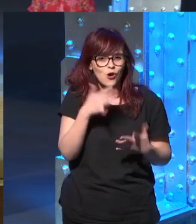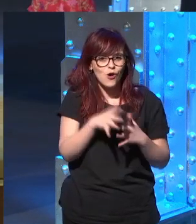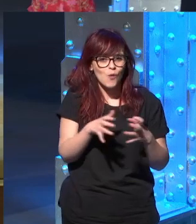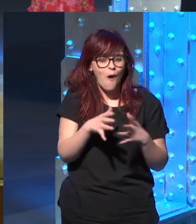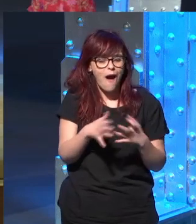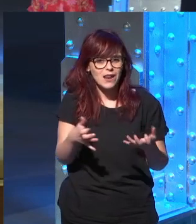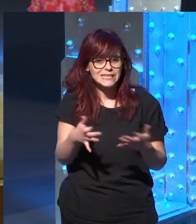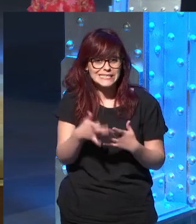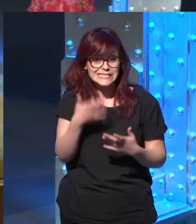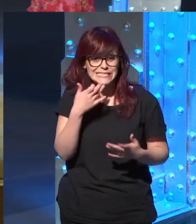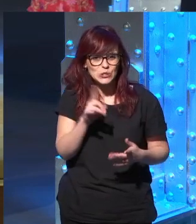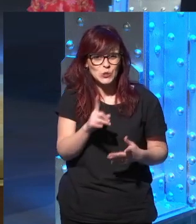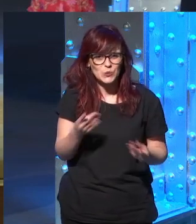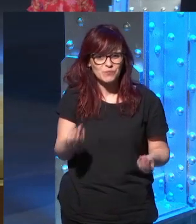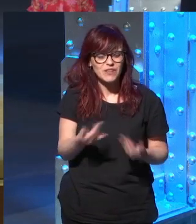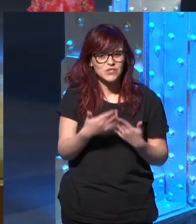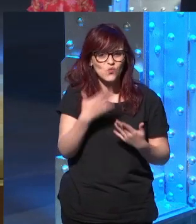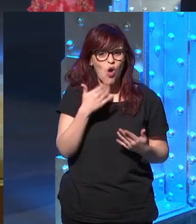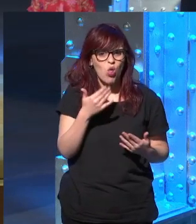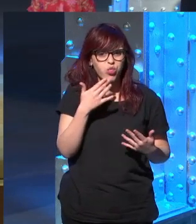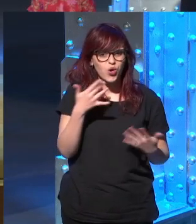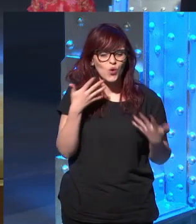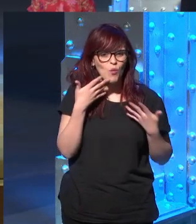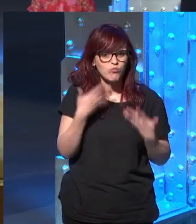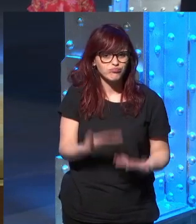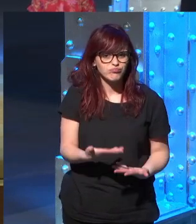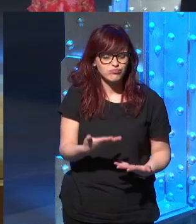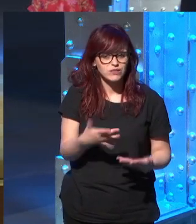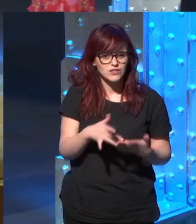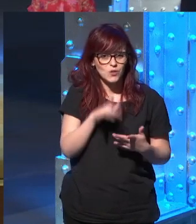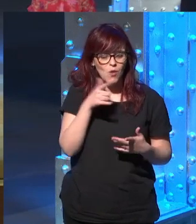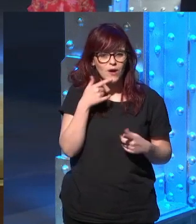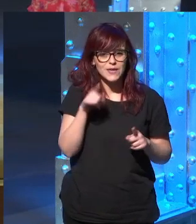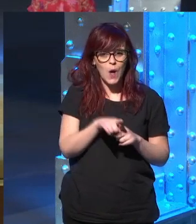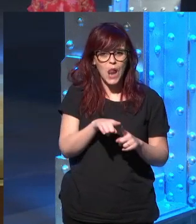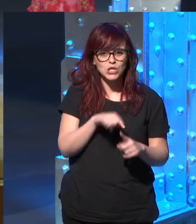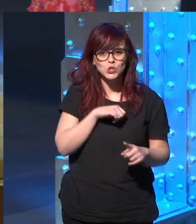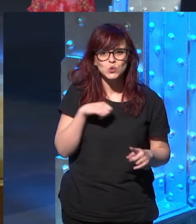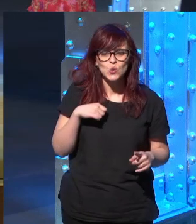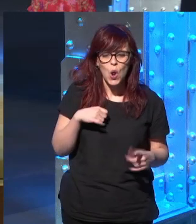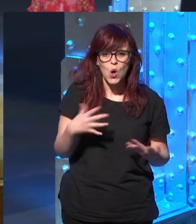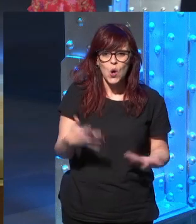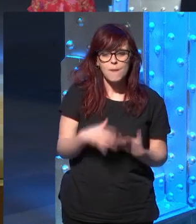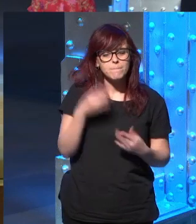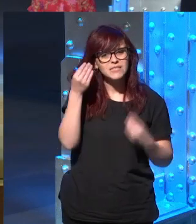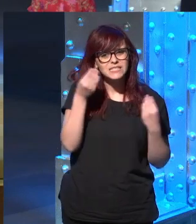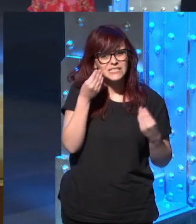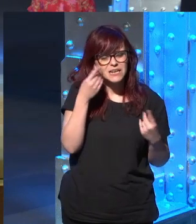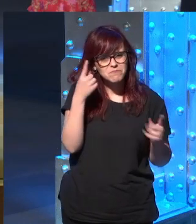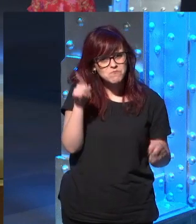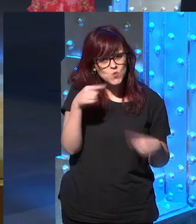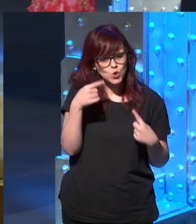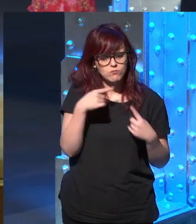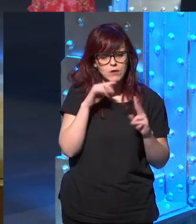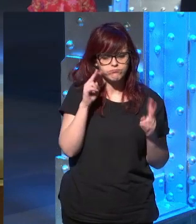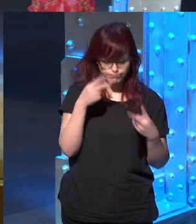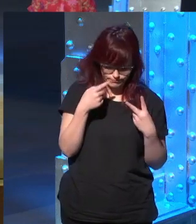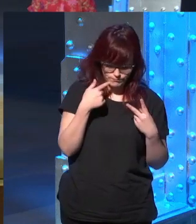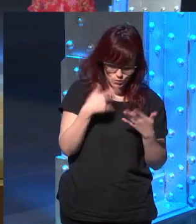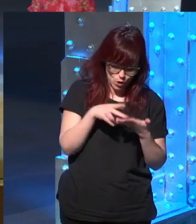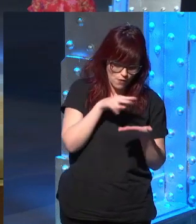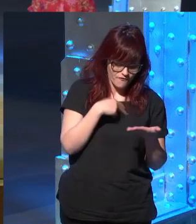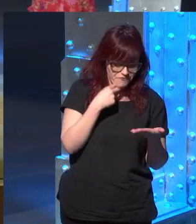O sea, si no, es un ocio muy extraño. Es un ocio de estar tú solo pensando en ti mismo, pensando en si suenas